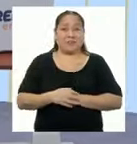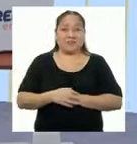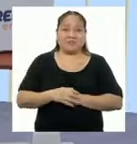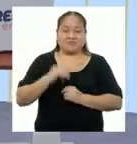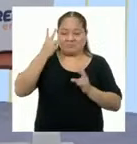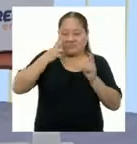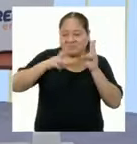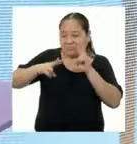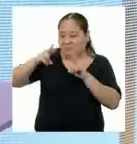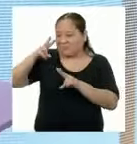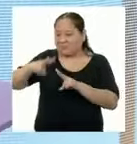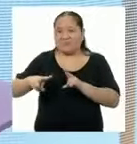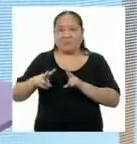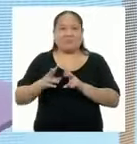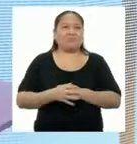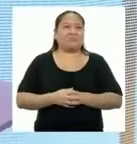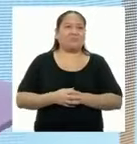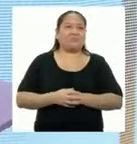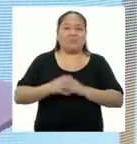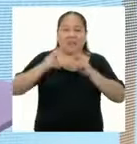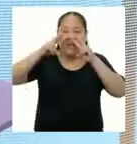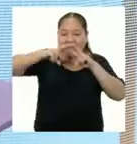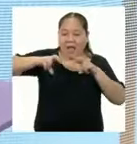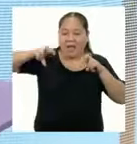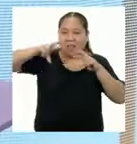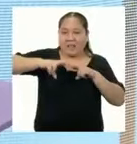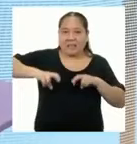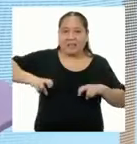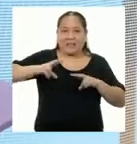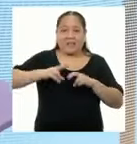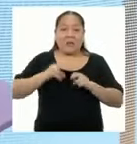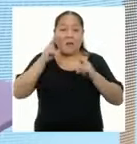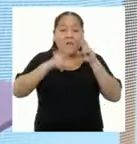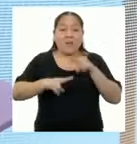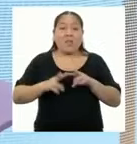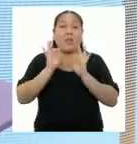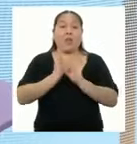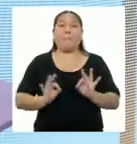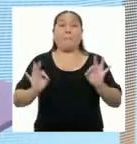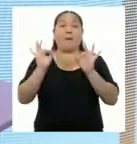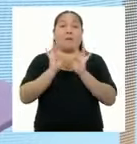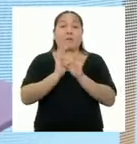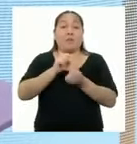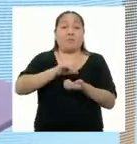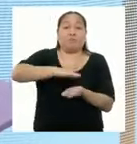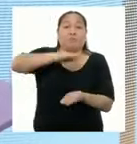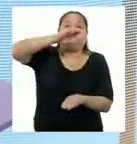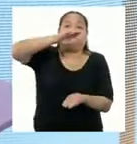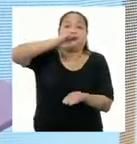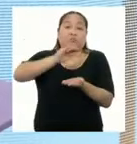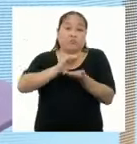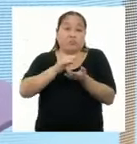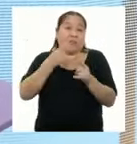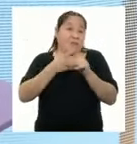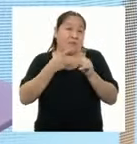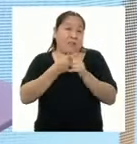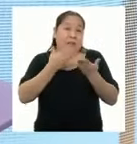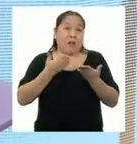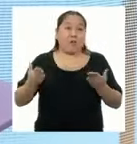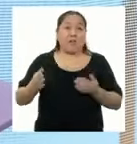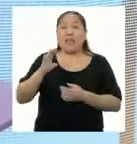estaba mirando y analizando y notando lo importante que son las dimensiones de los objetos y las